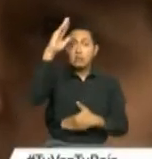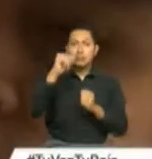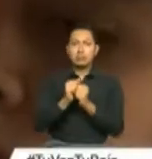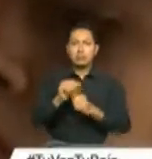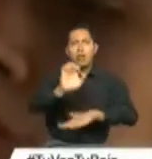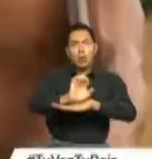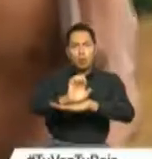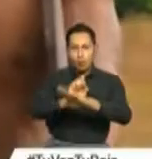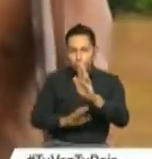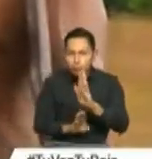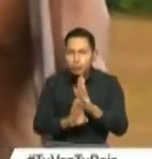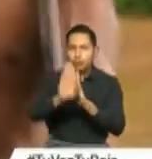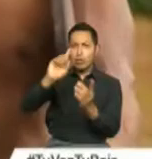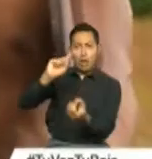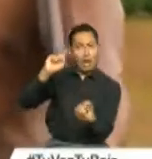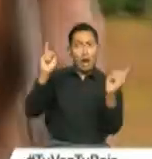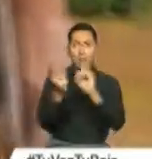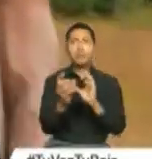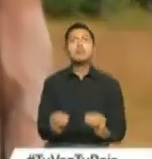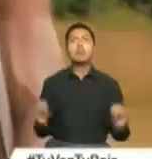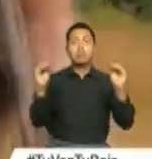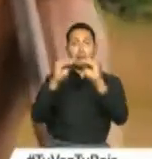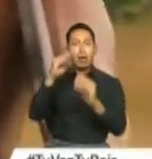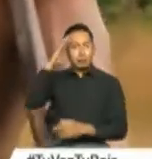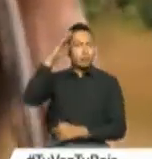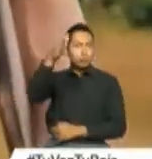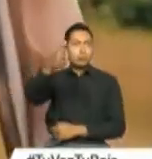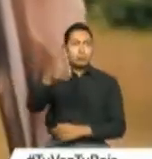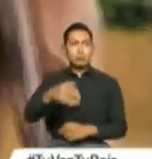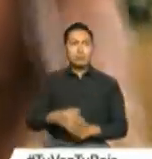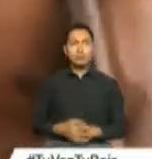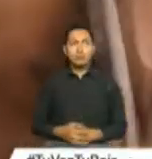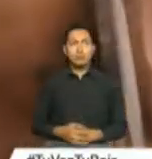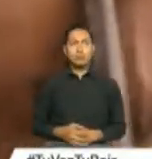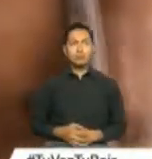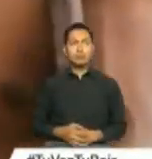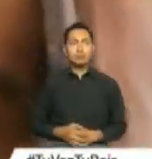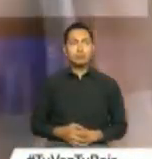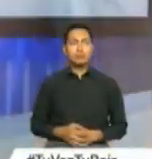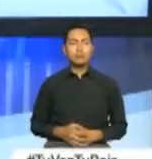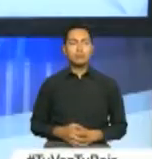que están por venir. Carolina Díaz, Noticiero Ciudadano.